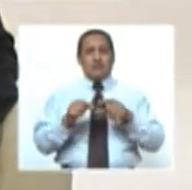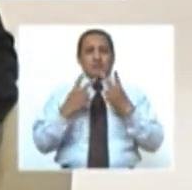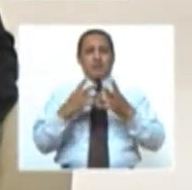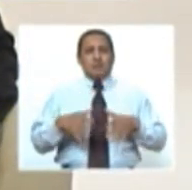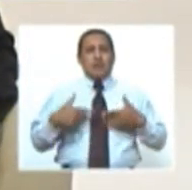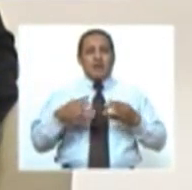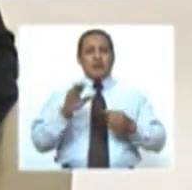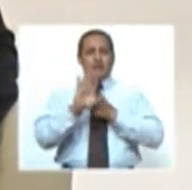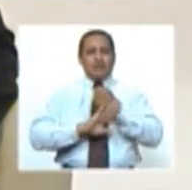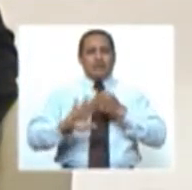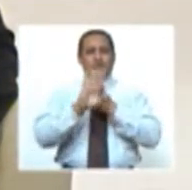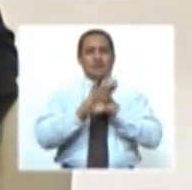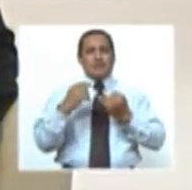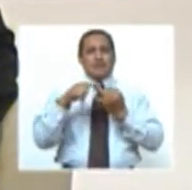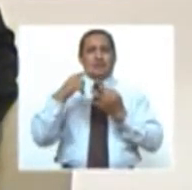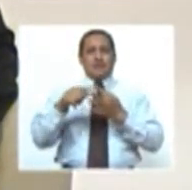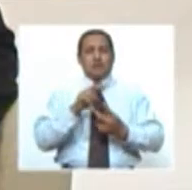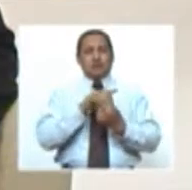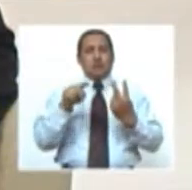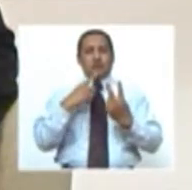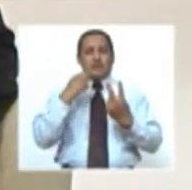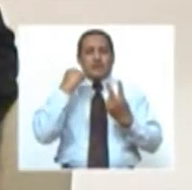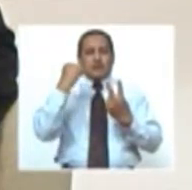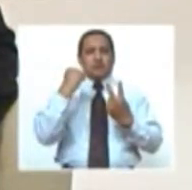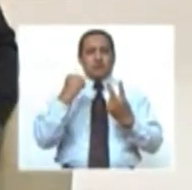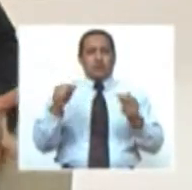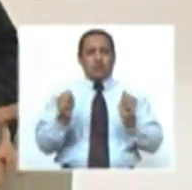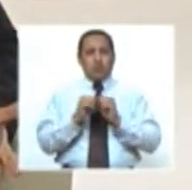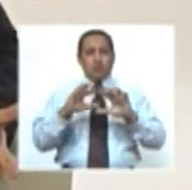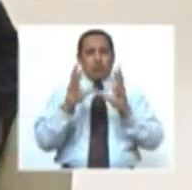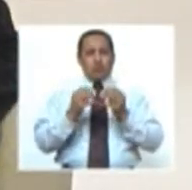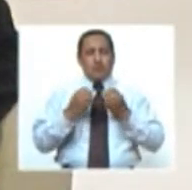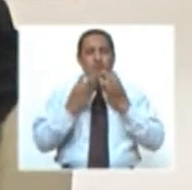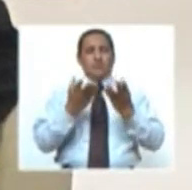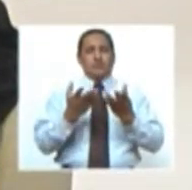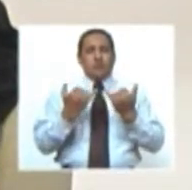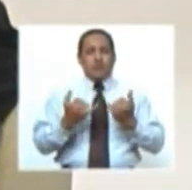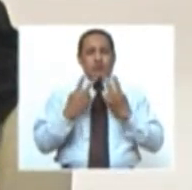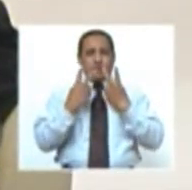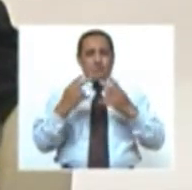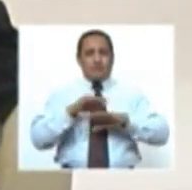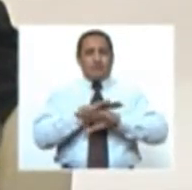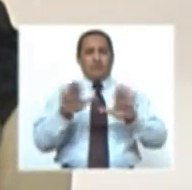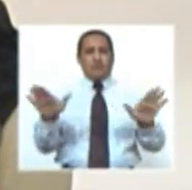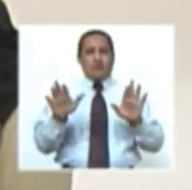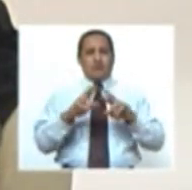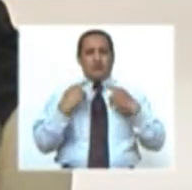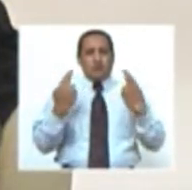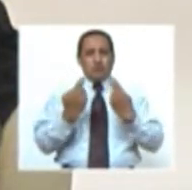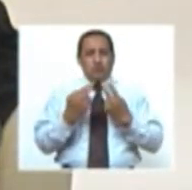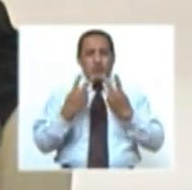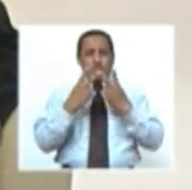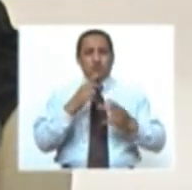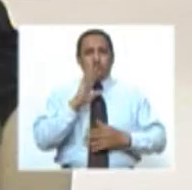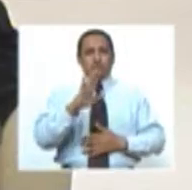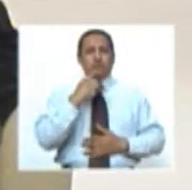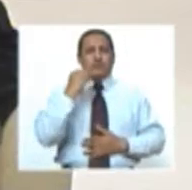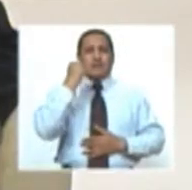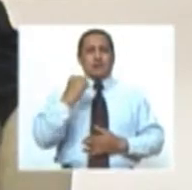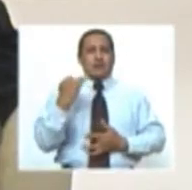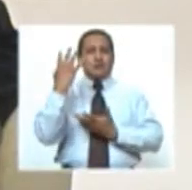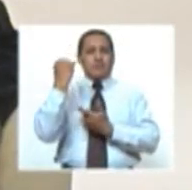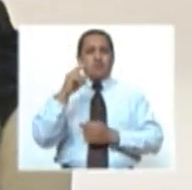vida. Es el habeas data entonces una garantía constitucional que se ejecuta y que puede llegar en